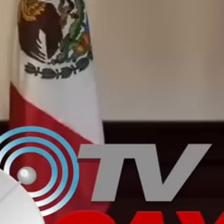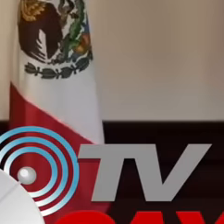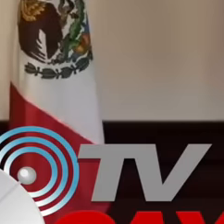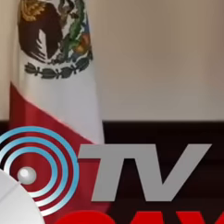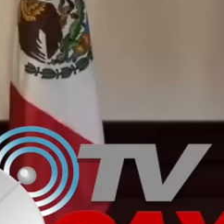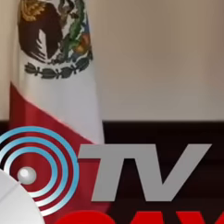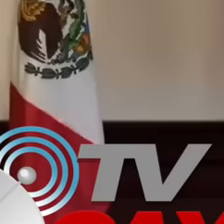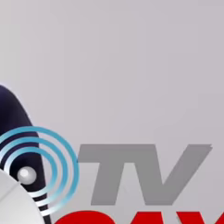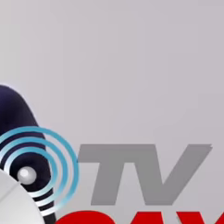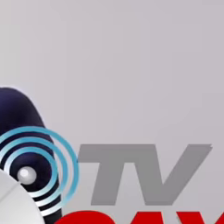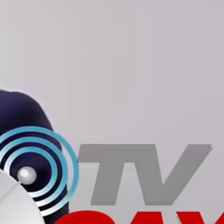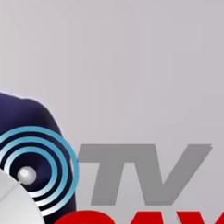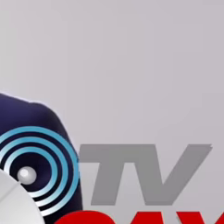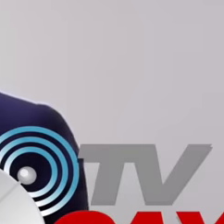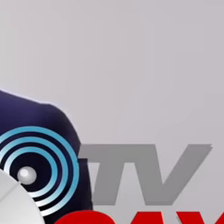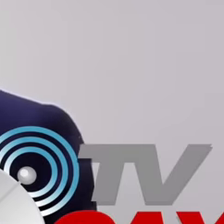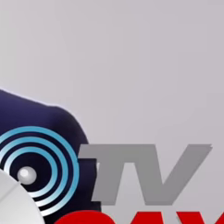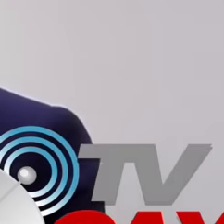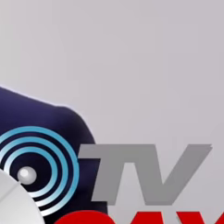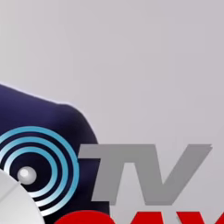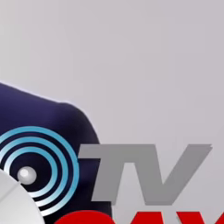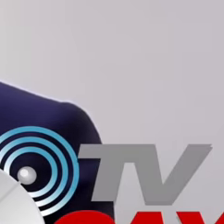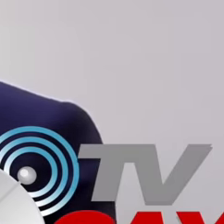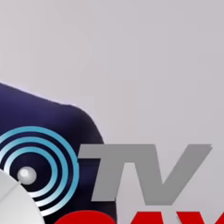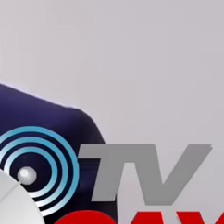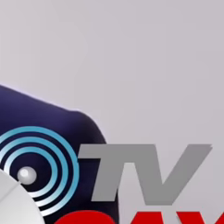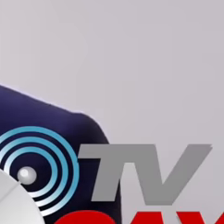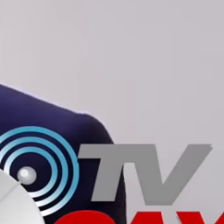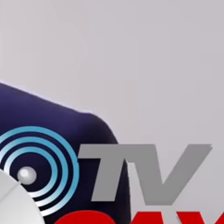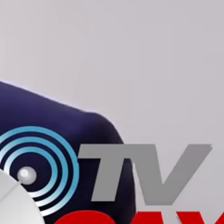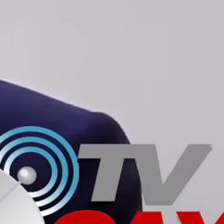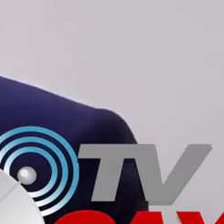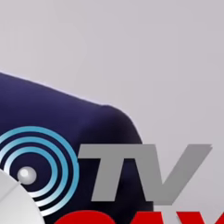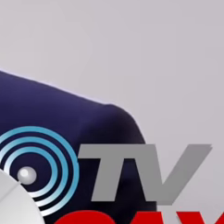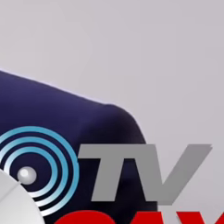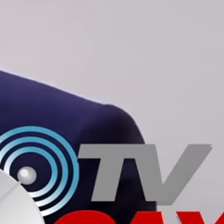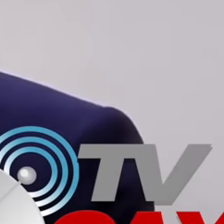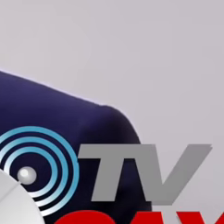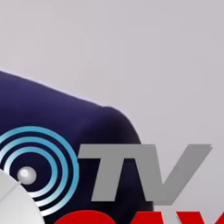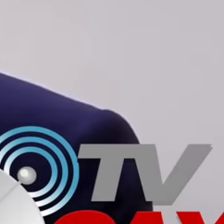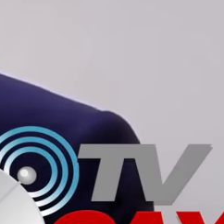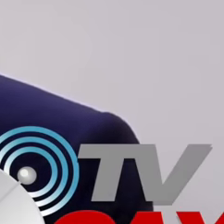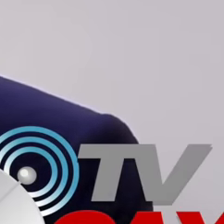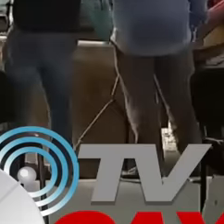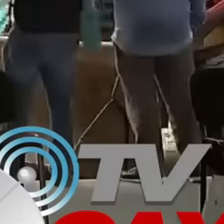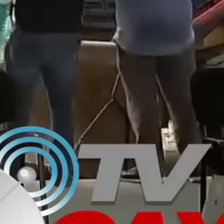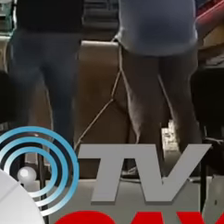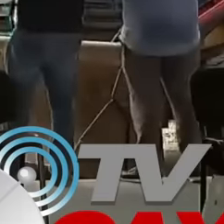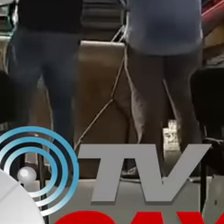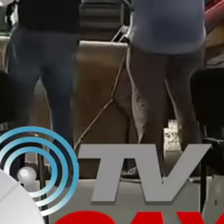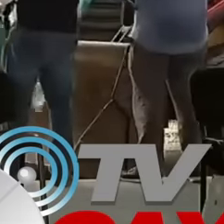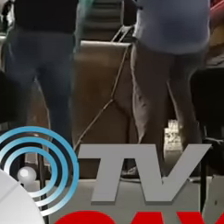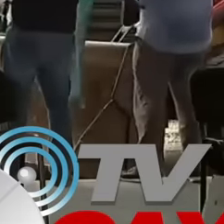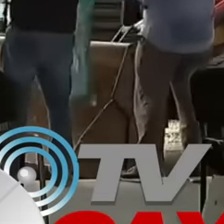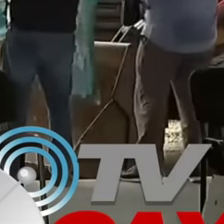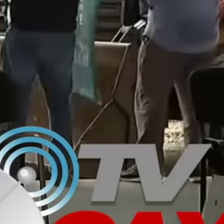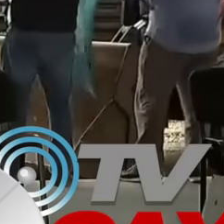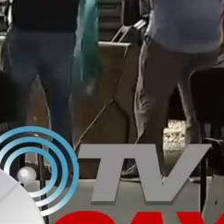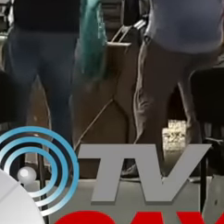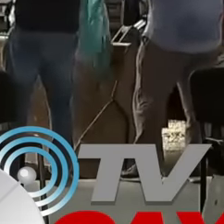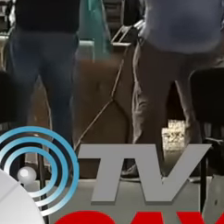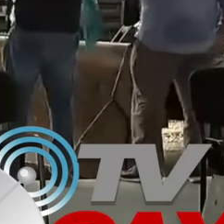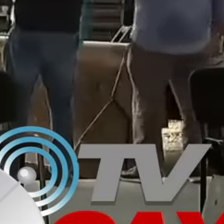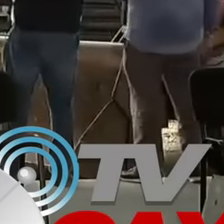El presidente Andrés Manuel López Obrador anunció su intención de proponer un megaproyecto de conectividad de trenes en todo